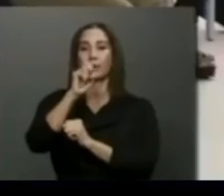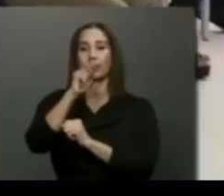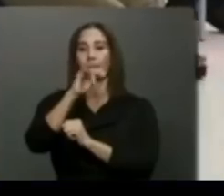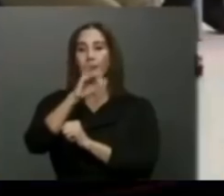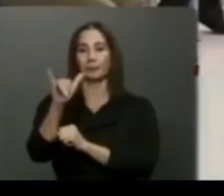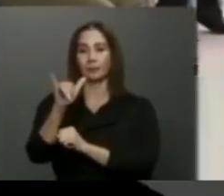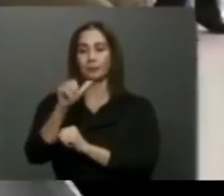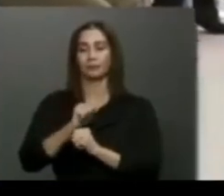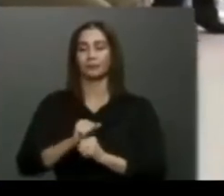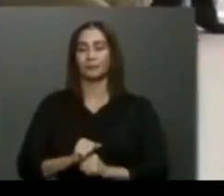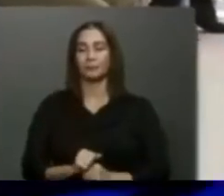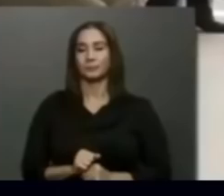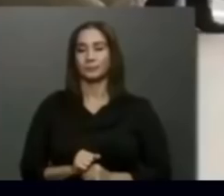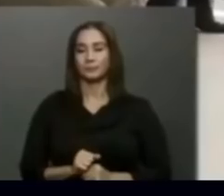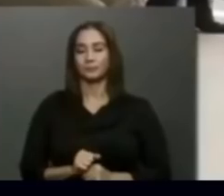Cabrera.